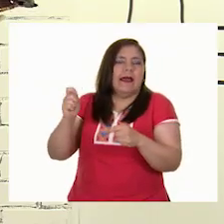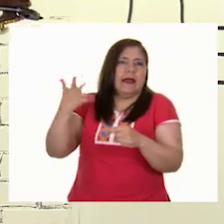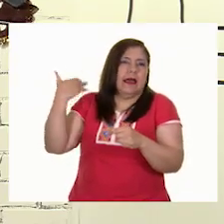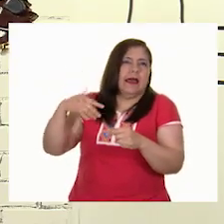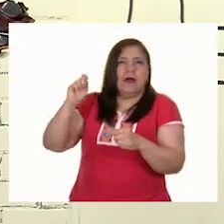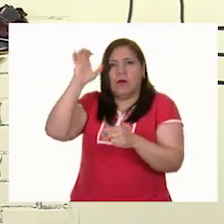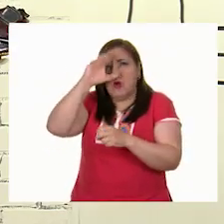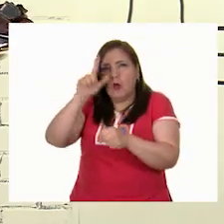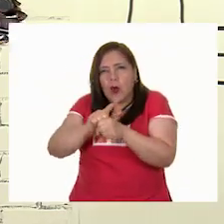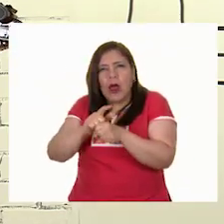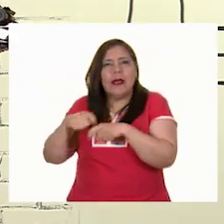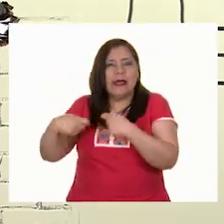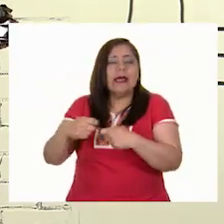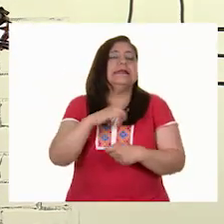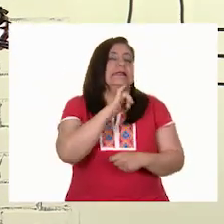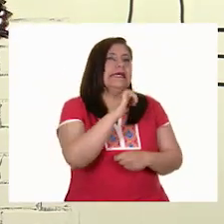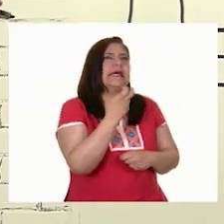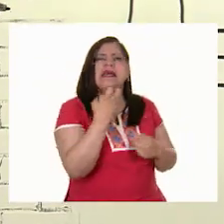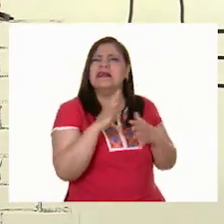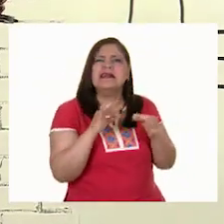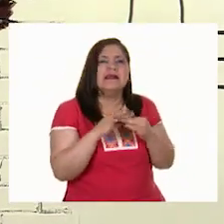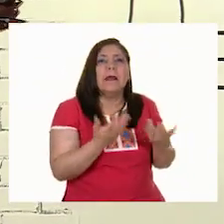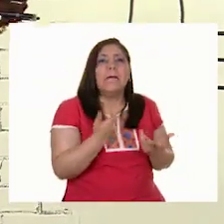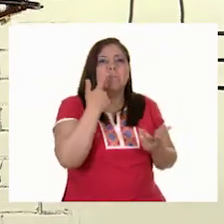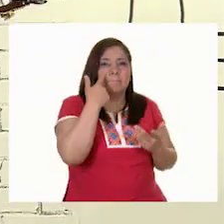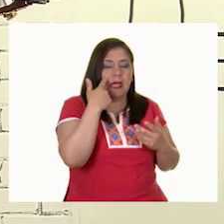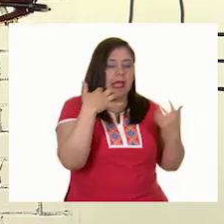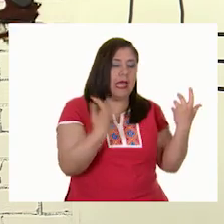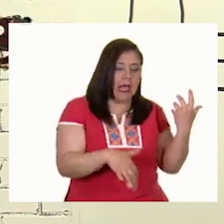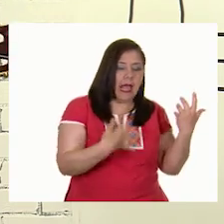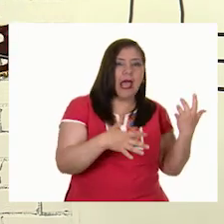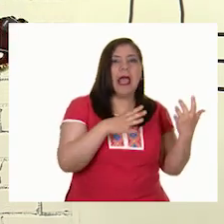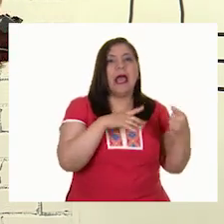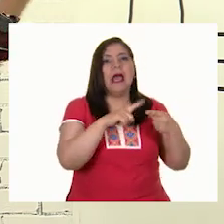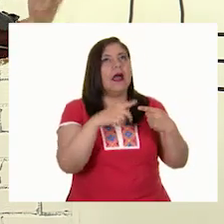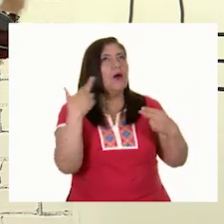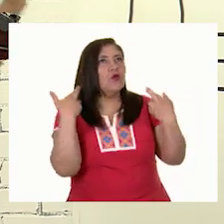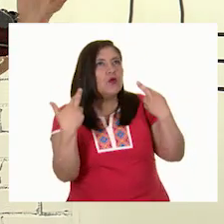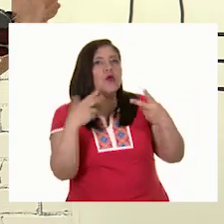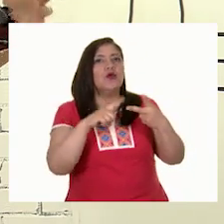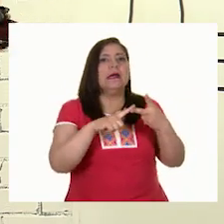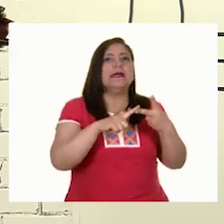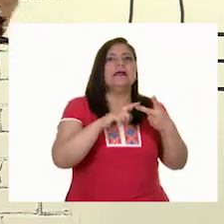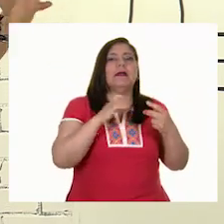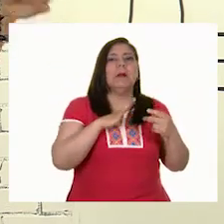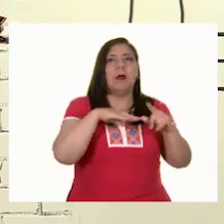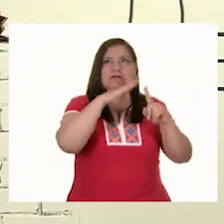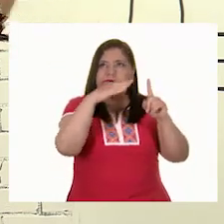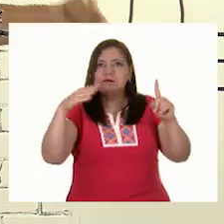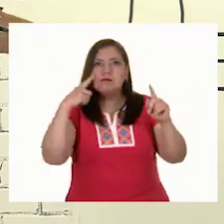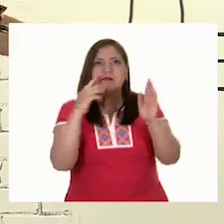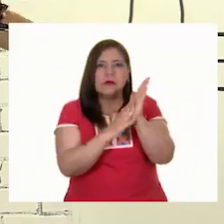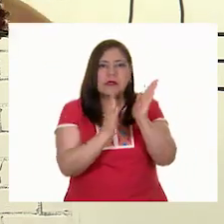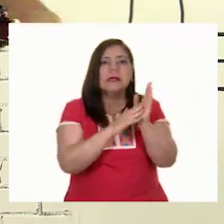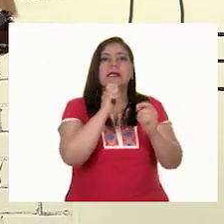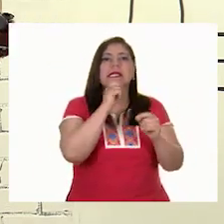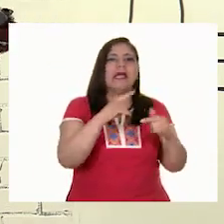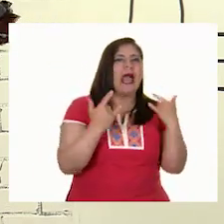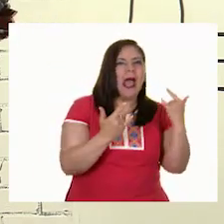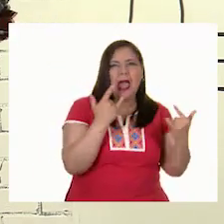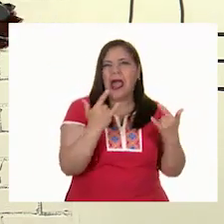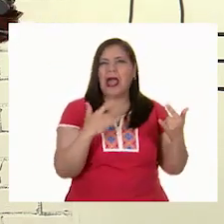explica? Fíjate que es mi guitarra acústica, rítmica y folclórica con una guitarra eléctrica rockera,